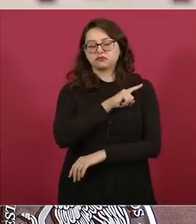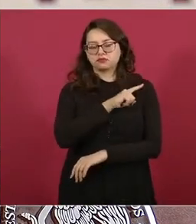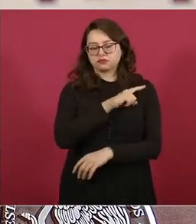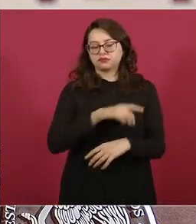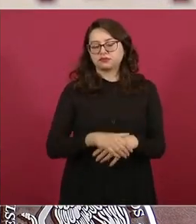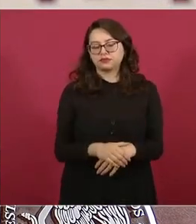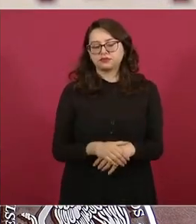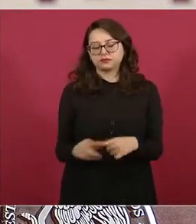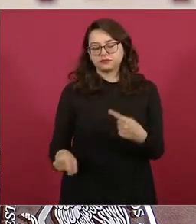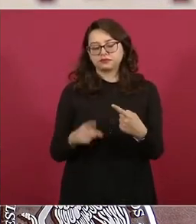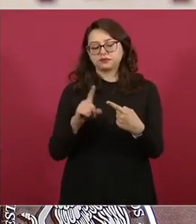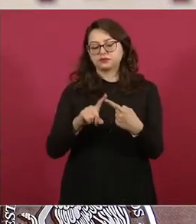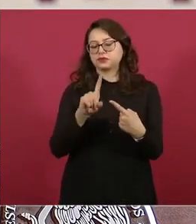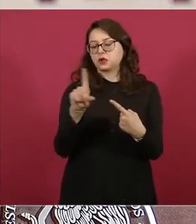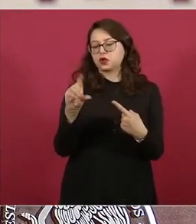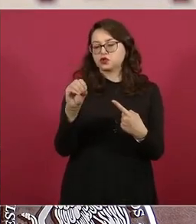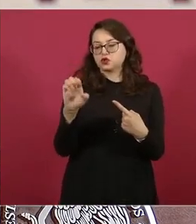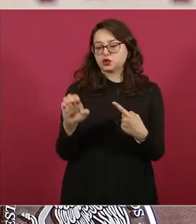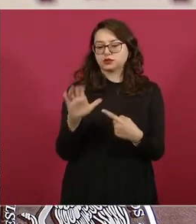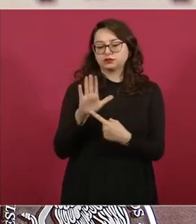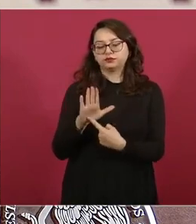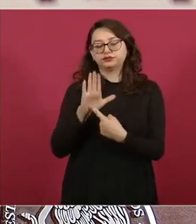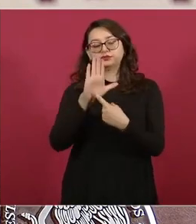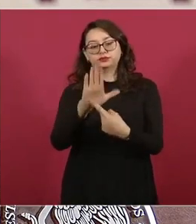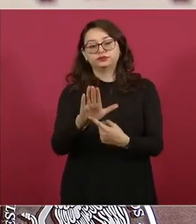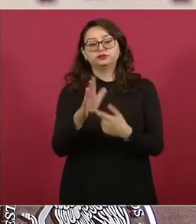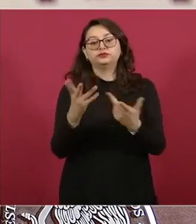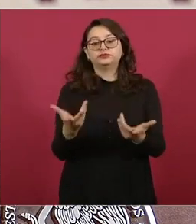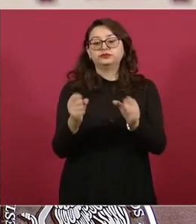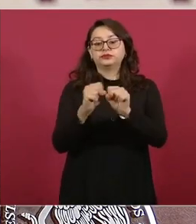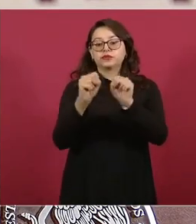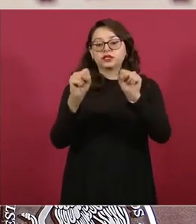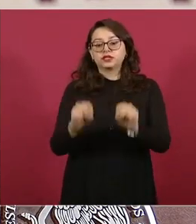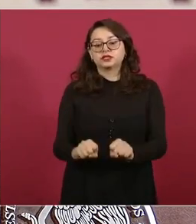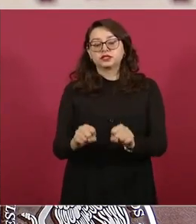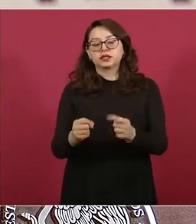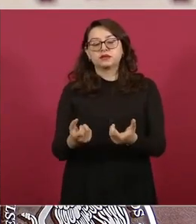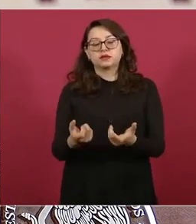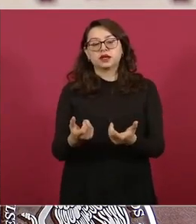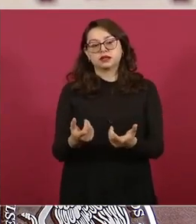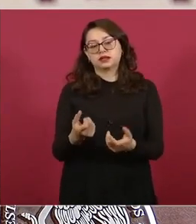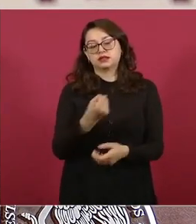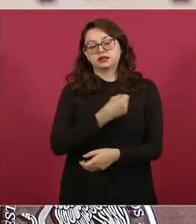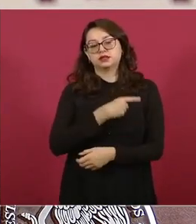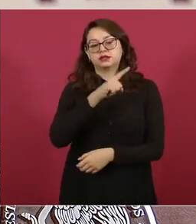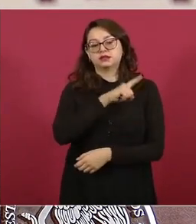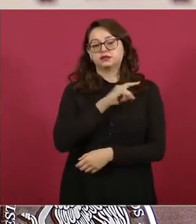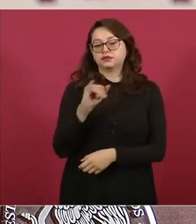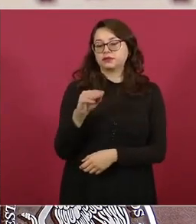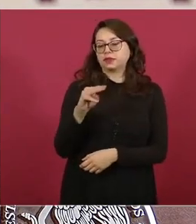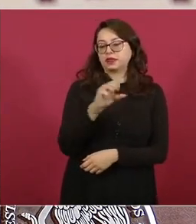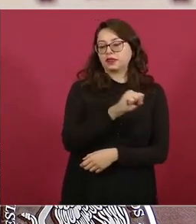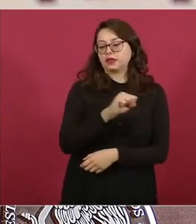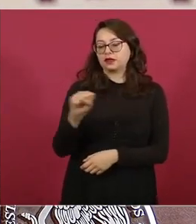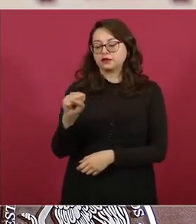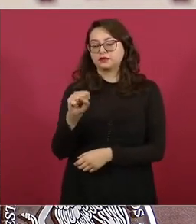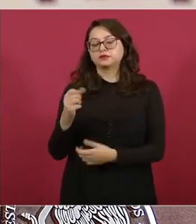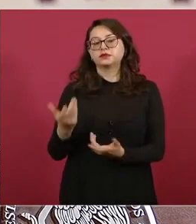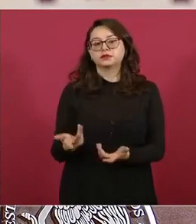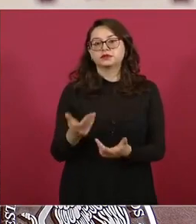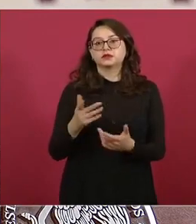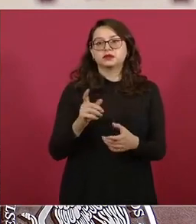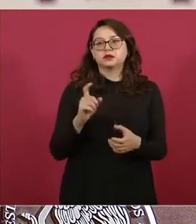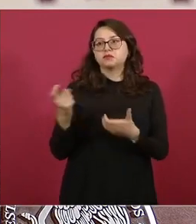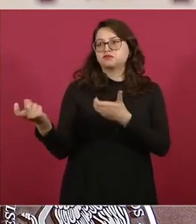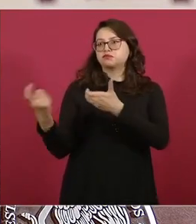les informará muy importante los avances del sistema de salud y bienestar en 23 estados y,